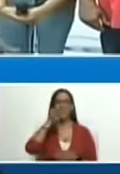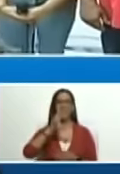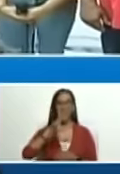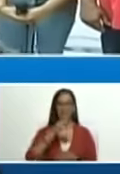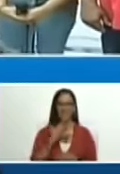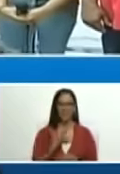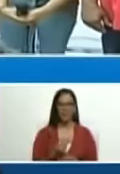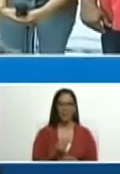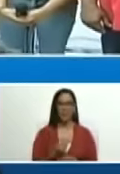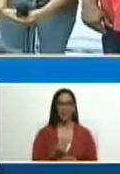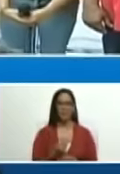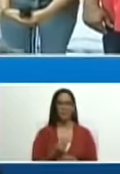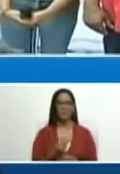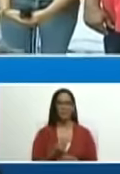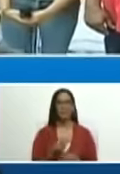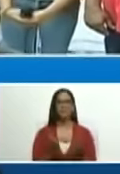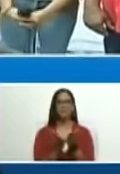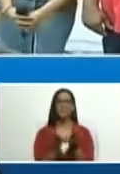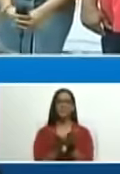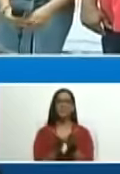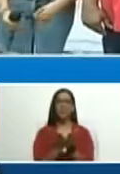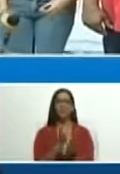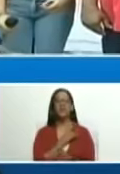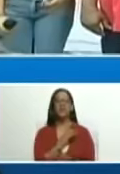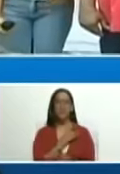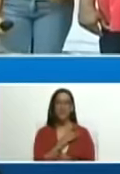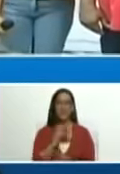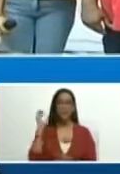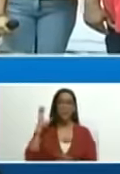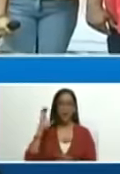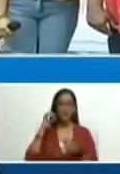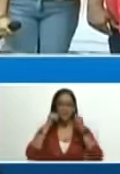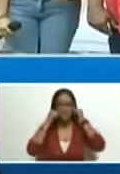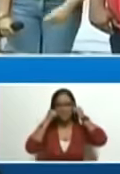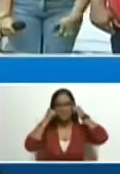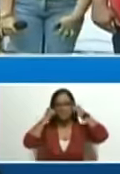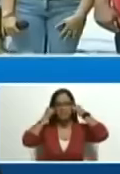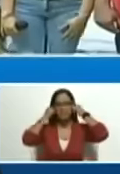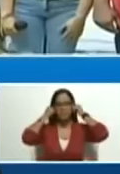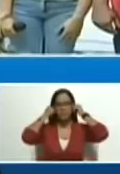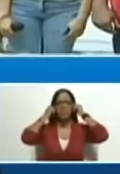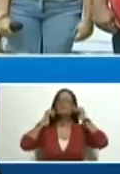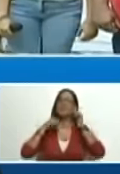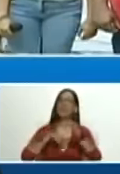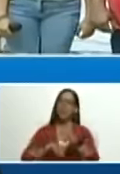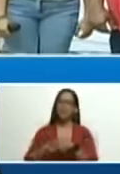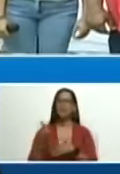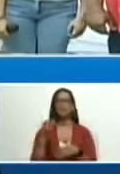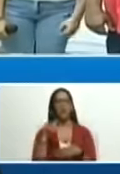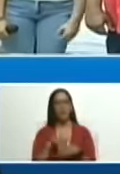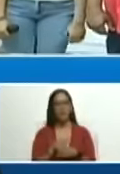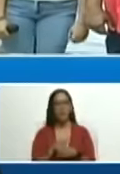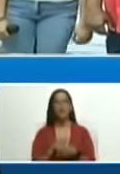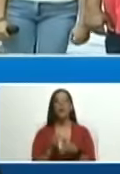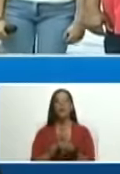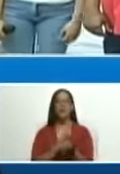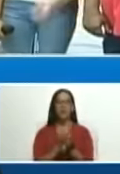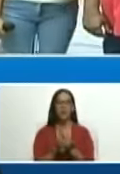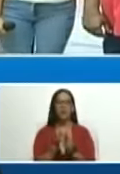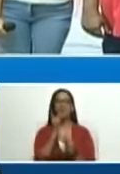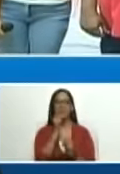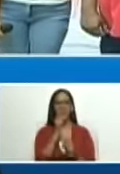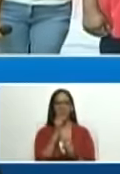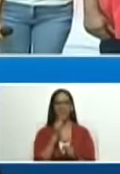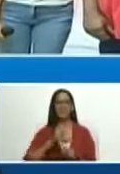de diciembre. El estudiantado universitario del país se lanza a votar por el referéndum consultivo